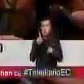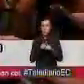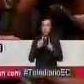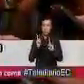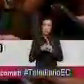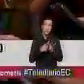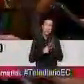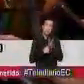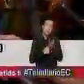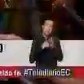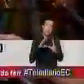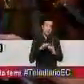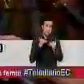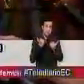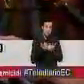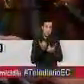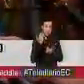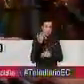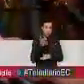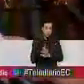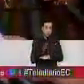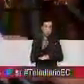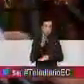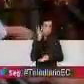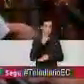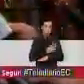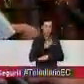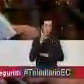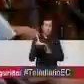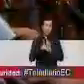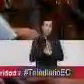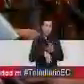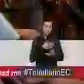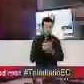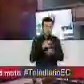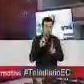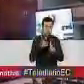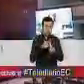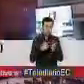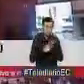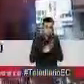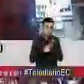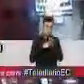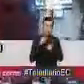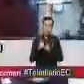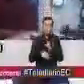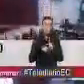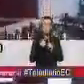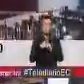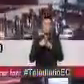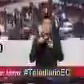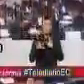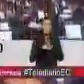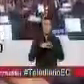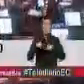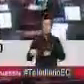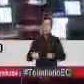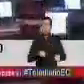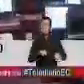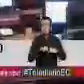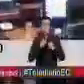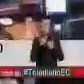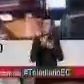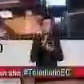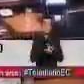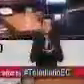primer debate para que la comisión pueda, en 4 días, como dice la ley, presentar el informe para el segundo debate. Y es que, adicional al tratamiento de esta norma, en manos de la